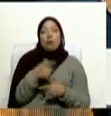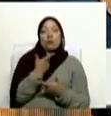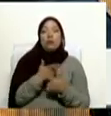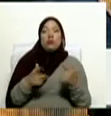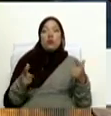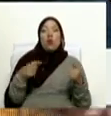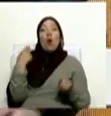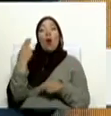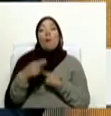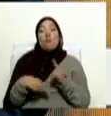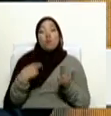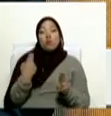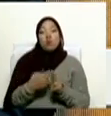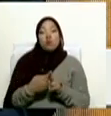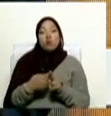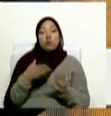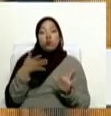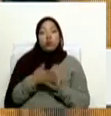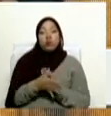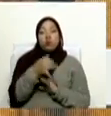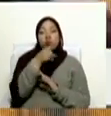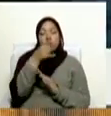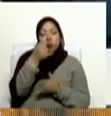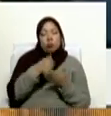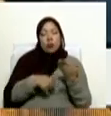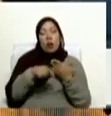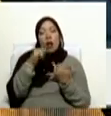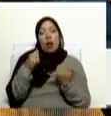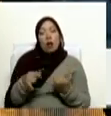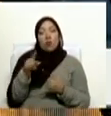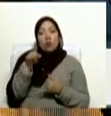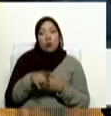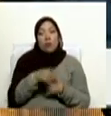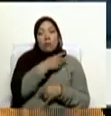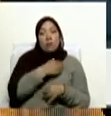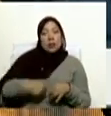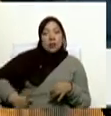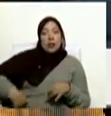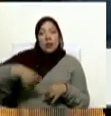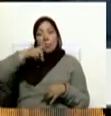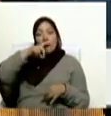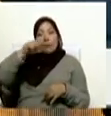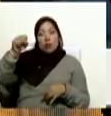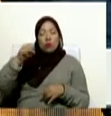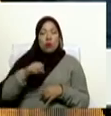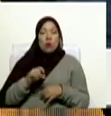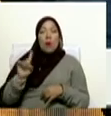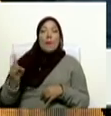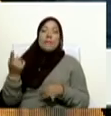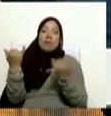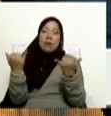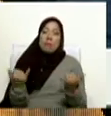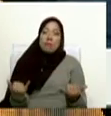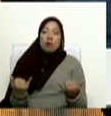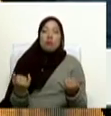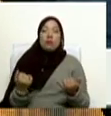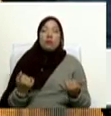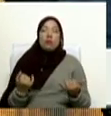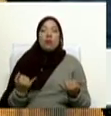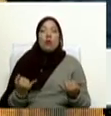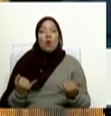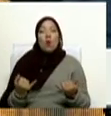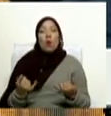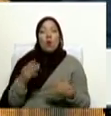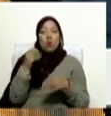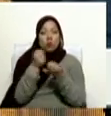Puerto cabello que está inscrito en un momento que ayer el presidente Nicolás Maduro nos señaló un primer momento de la revisión de la